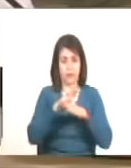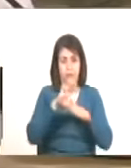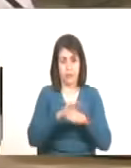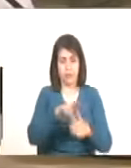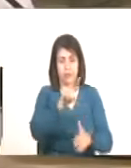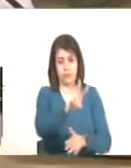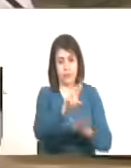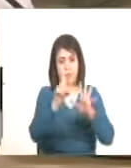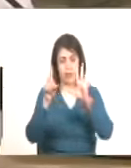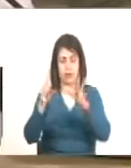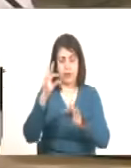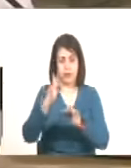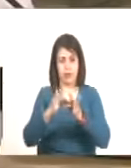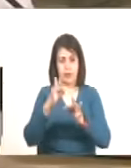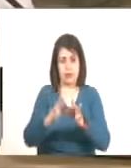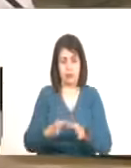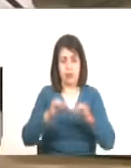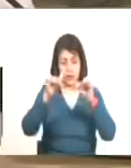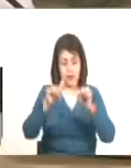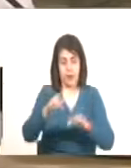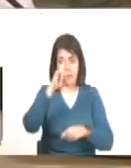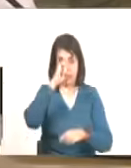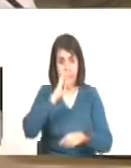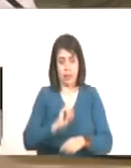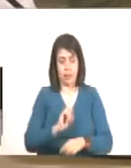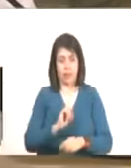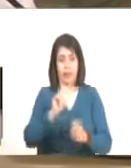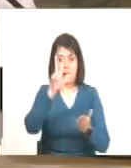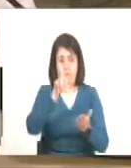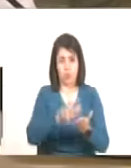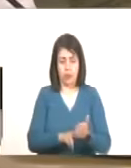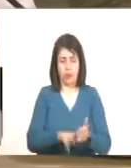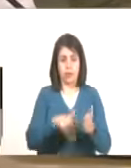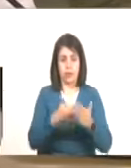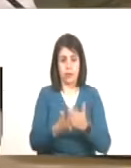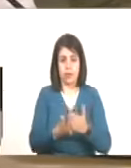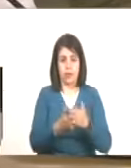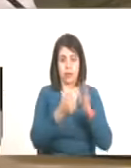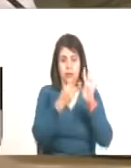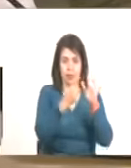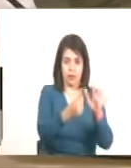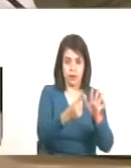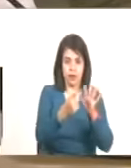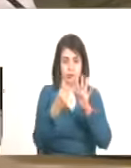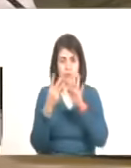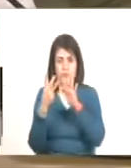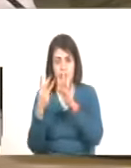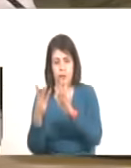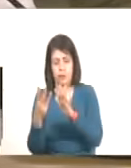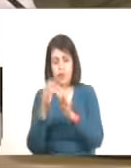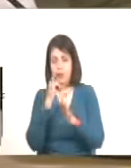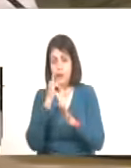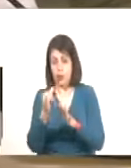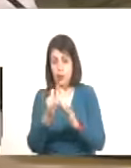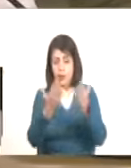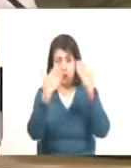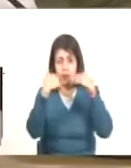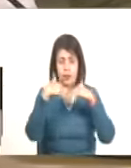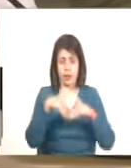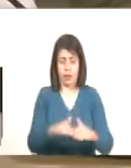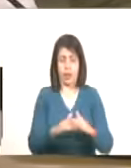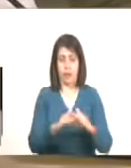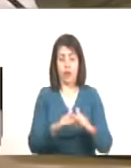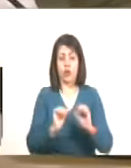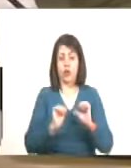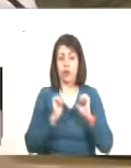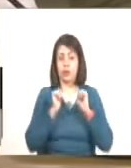martes 26 de septiembre del presente año, se aprobó hasta el 68º del informe.